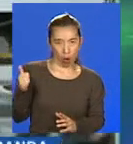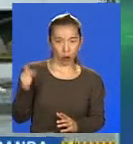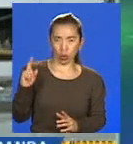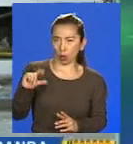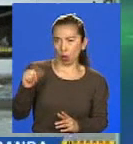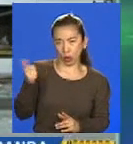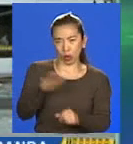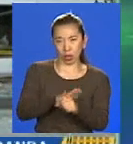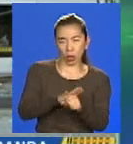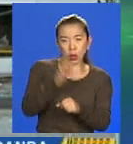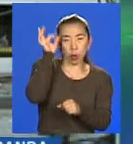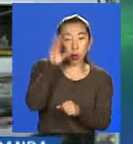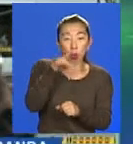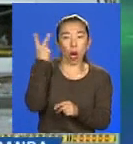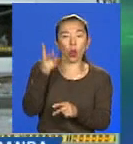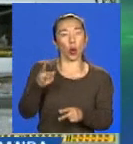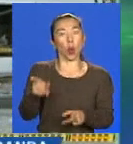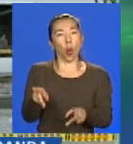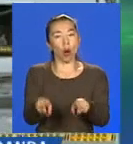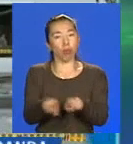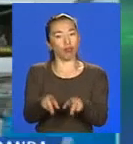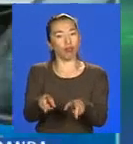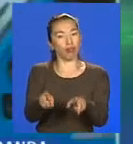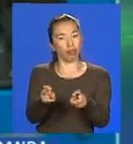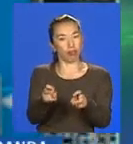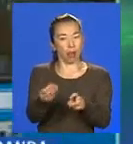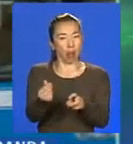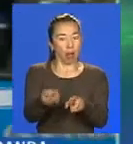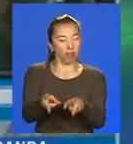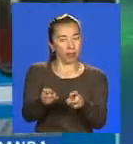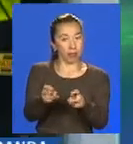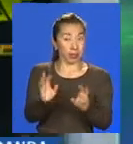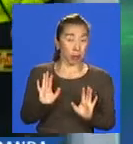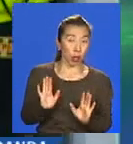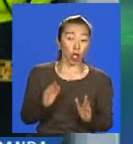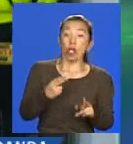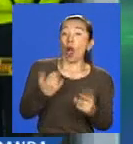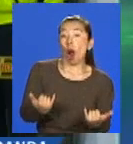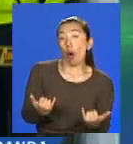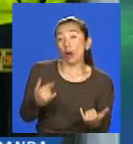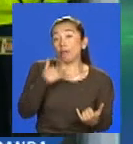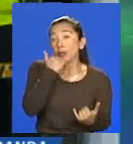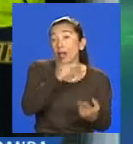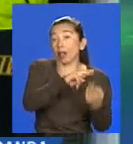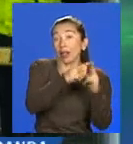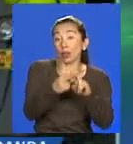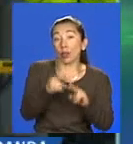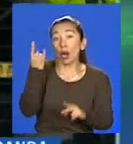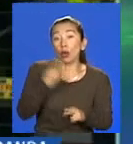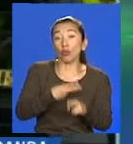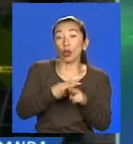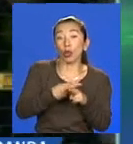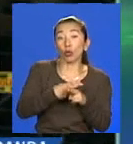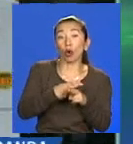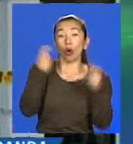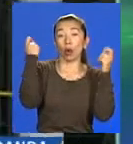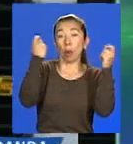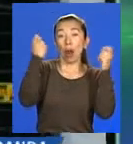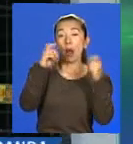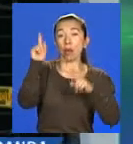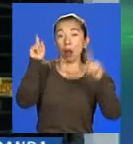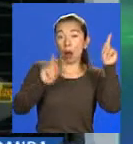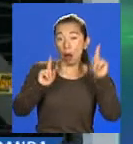extorsión. Aquí estamos a puertas de una campaña electoral y seguramente lo que se pretende es crear una